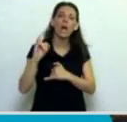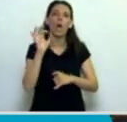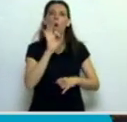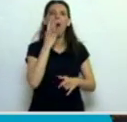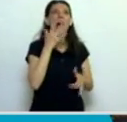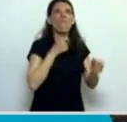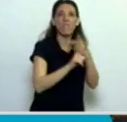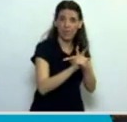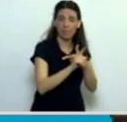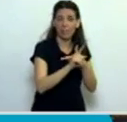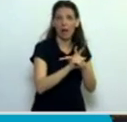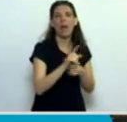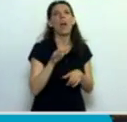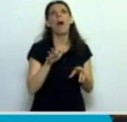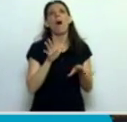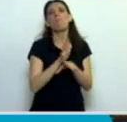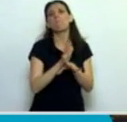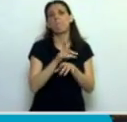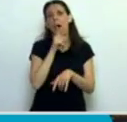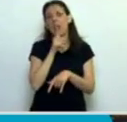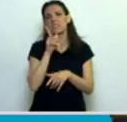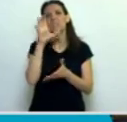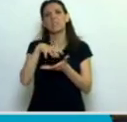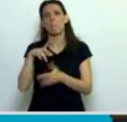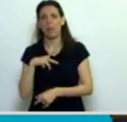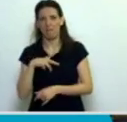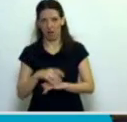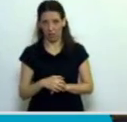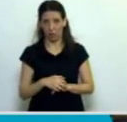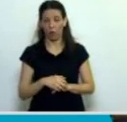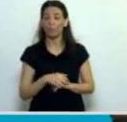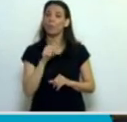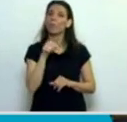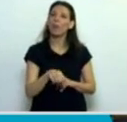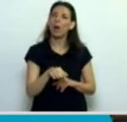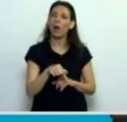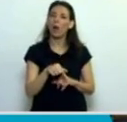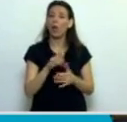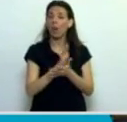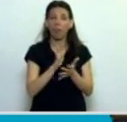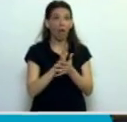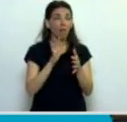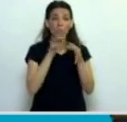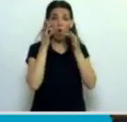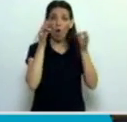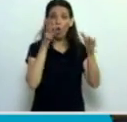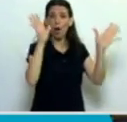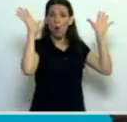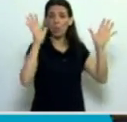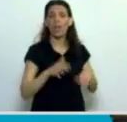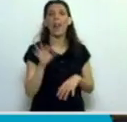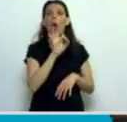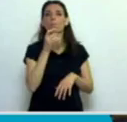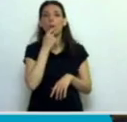de aquí en más a una privatización y ya no habrá más manos libres para vender